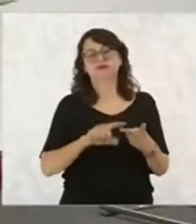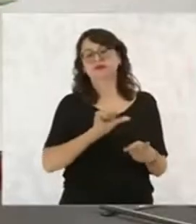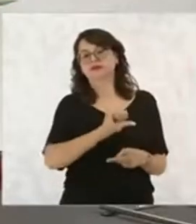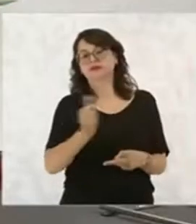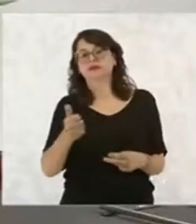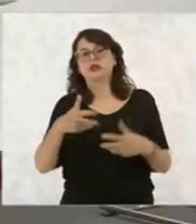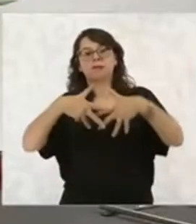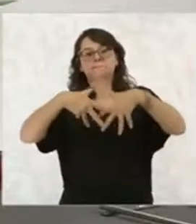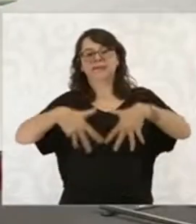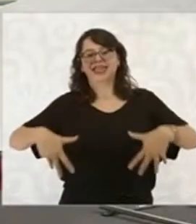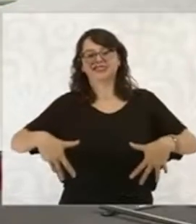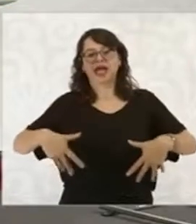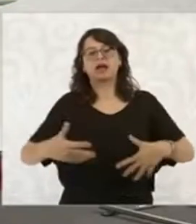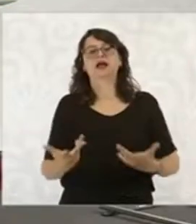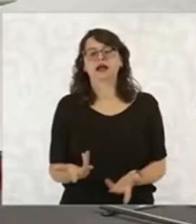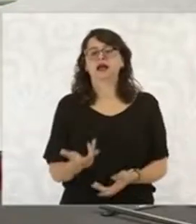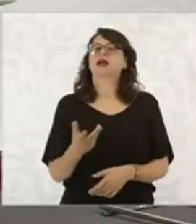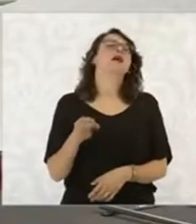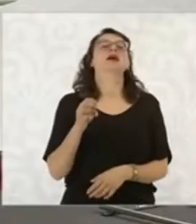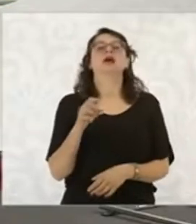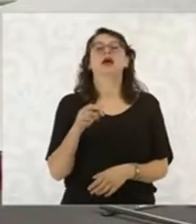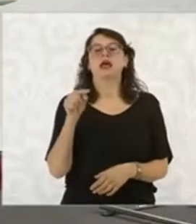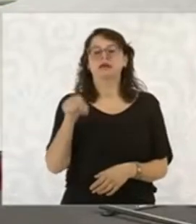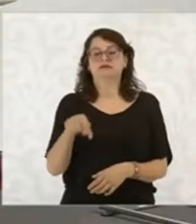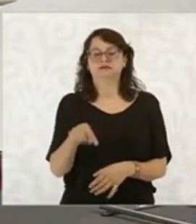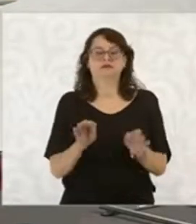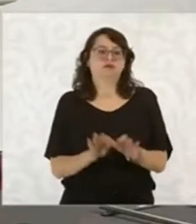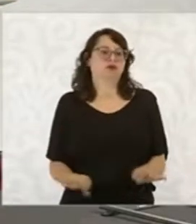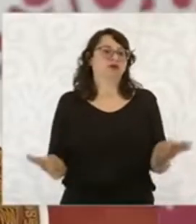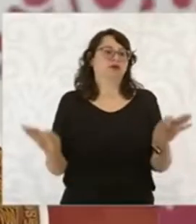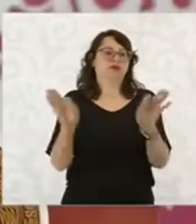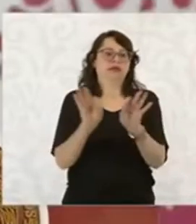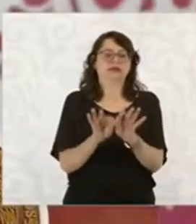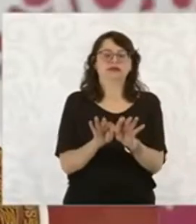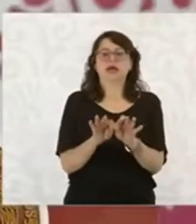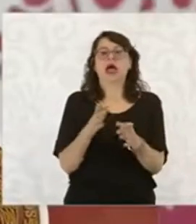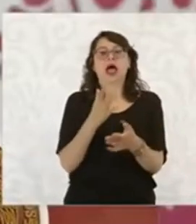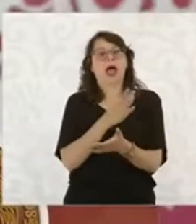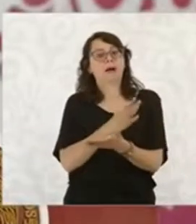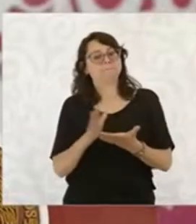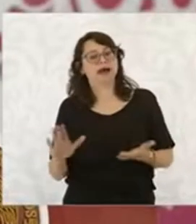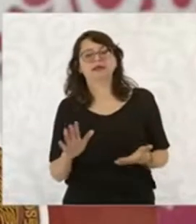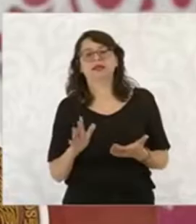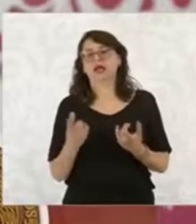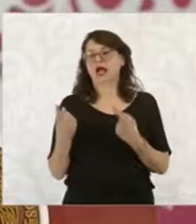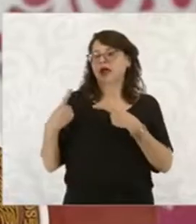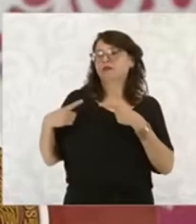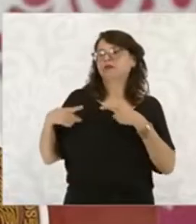importante, pero que además de la obra en sí misma, estamos trabajando de manera integral,